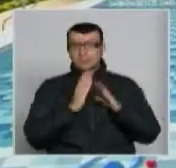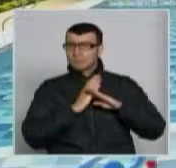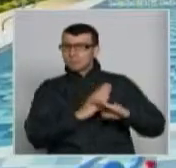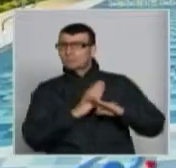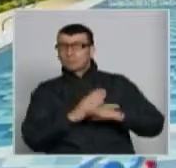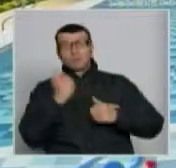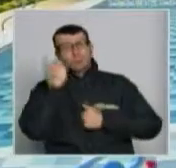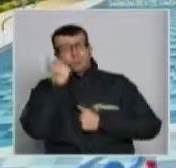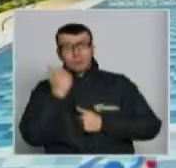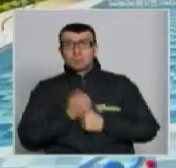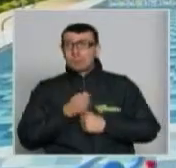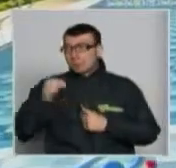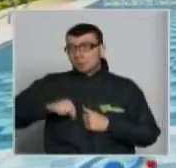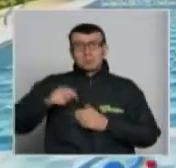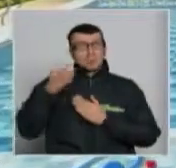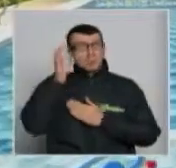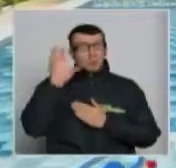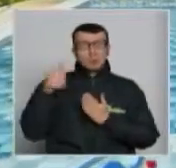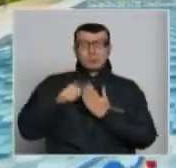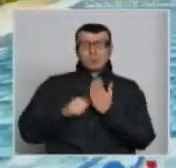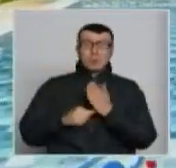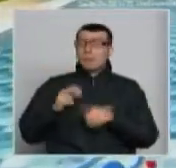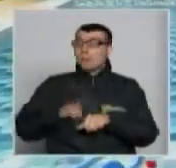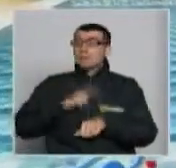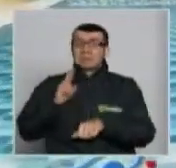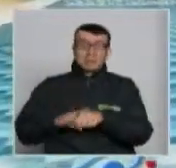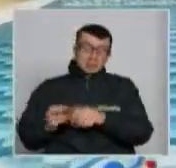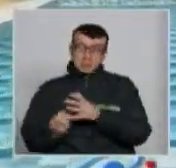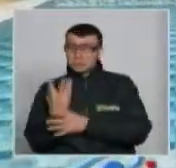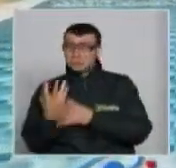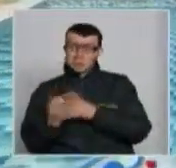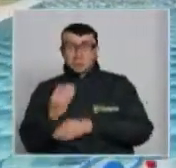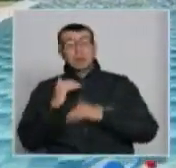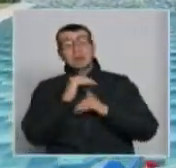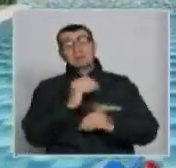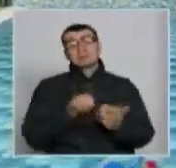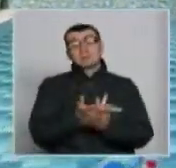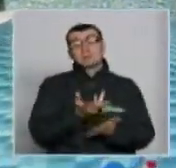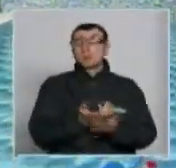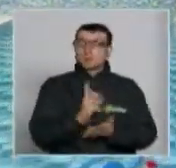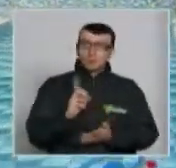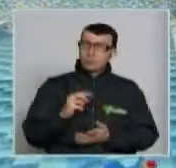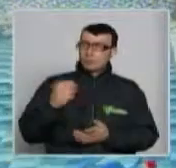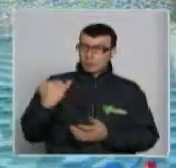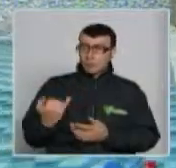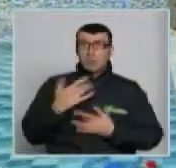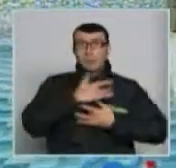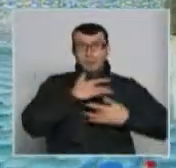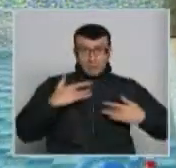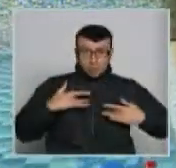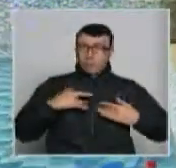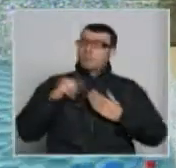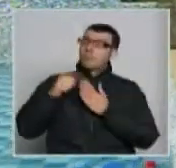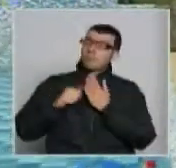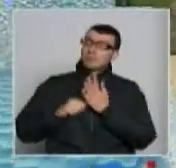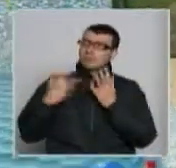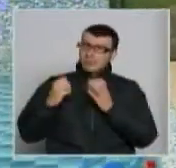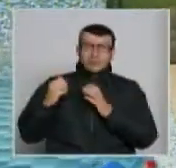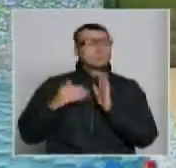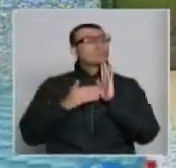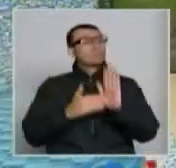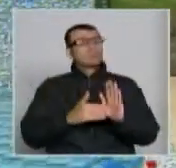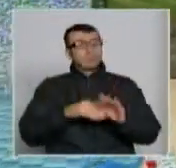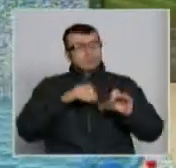Tampoco este es un programa de medicina alternativa ni de naturismo, es un programa de salud que quiere contarles las